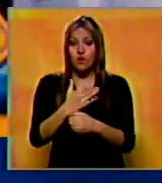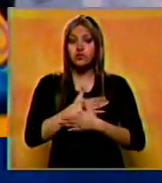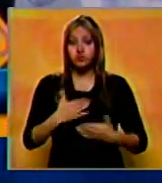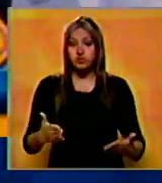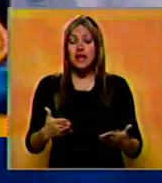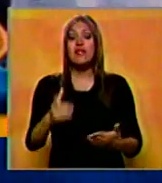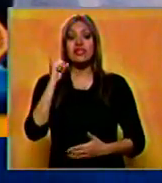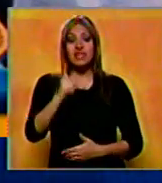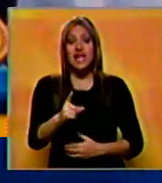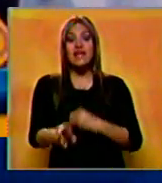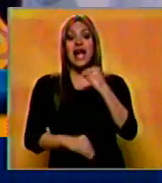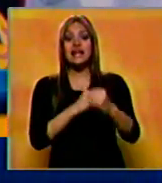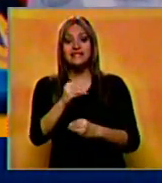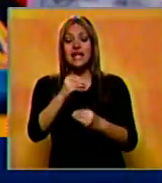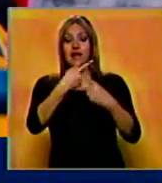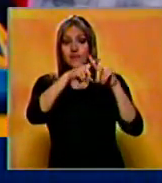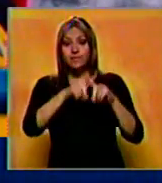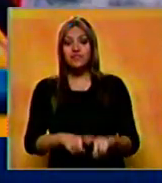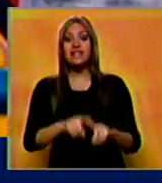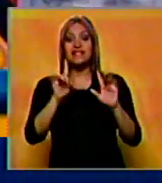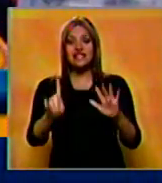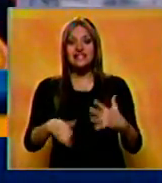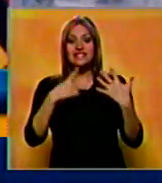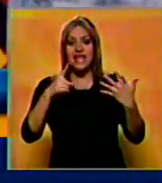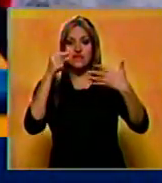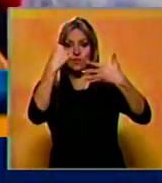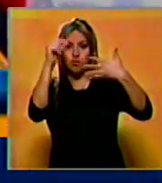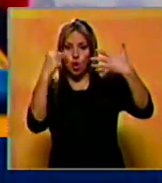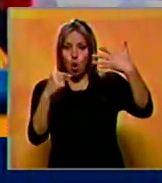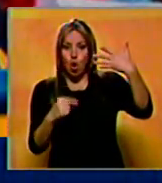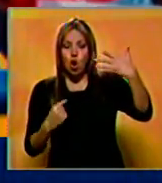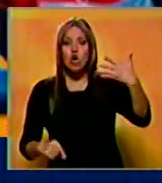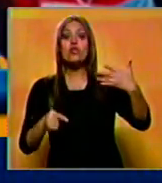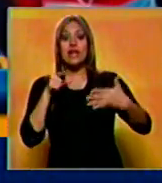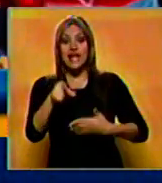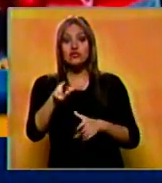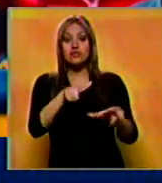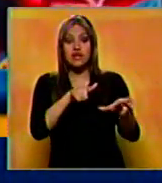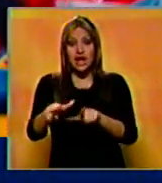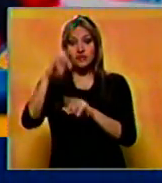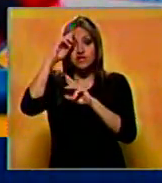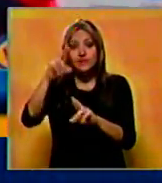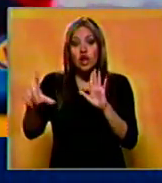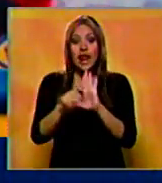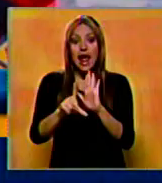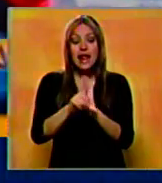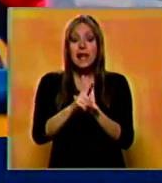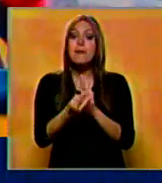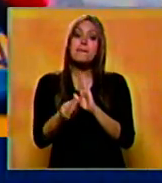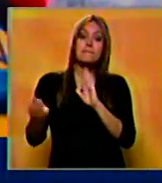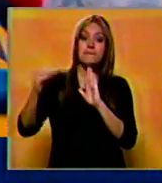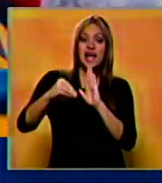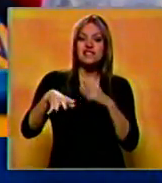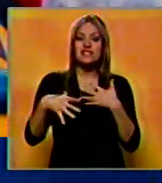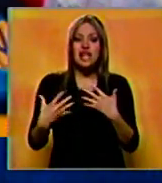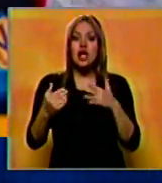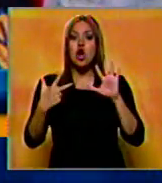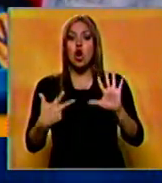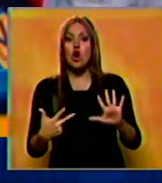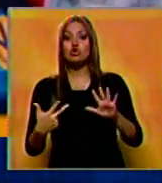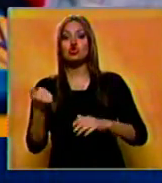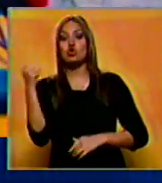la aplicación de la hoja de cálculo con 16 conceptos que fueron aplicados ilegítimamente, más el convenimiento del acta del